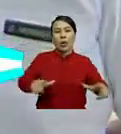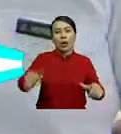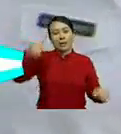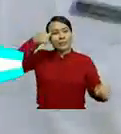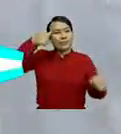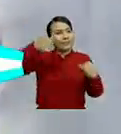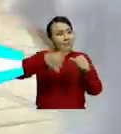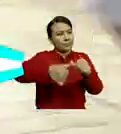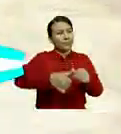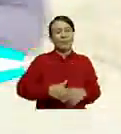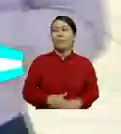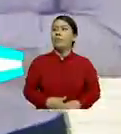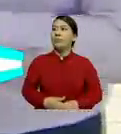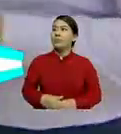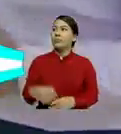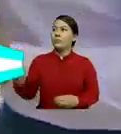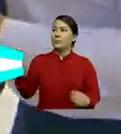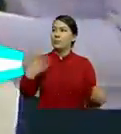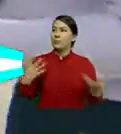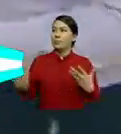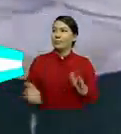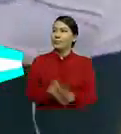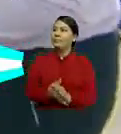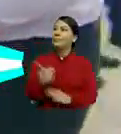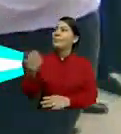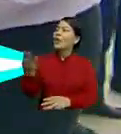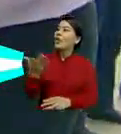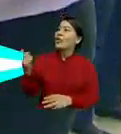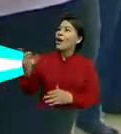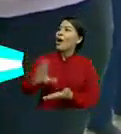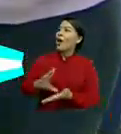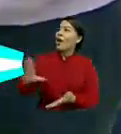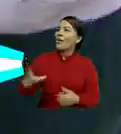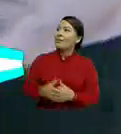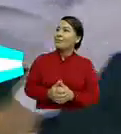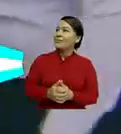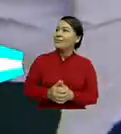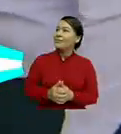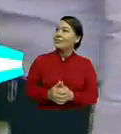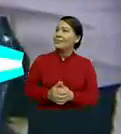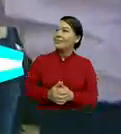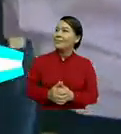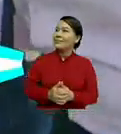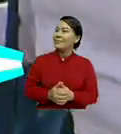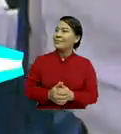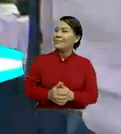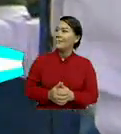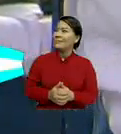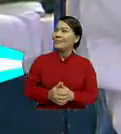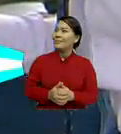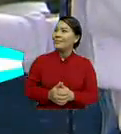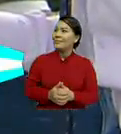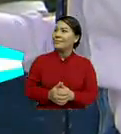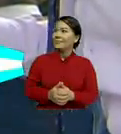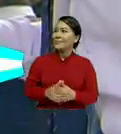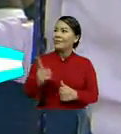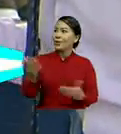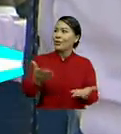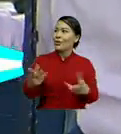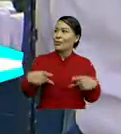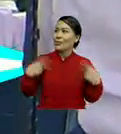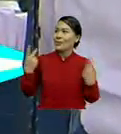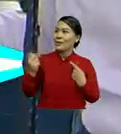monumentos. Listo, muchas gracias. ¿De dónde viene usted? ¿De qué parte de la ciudad? Vengo del